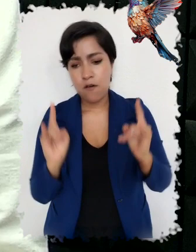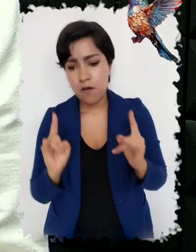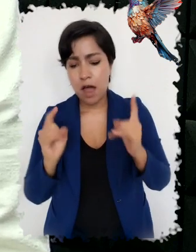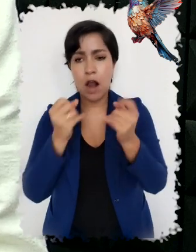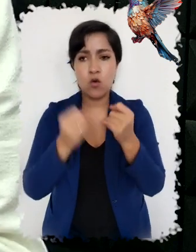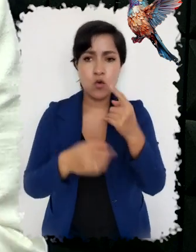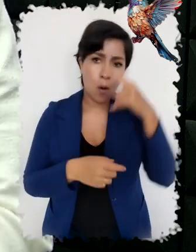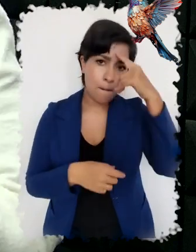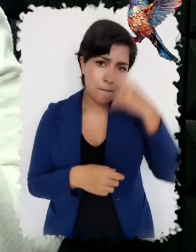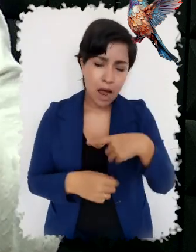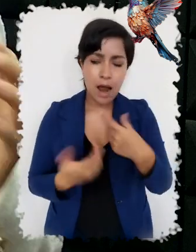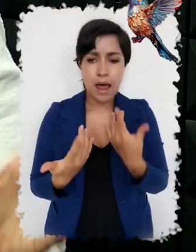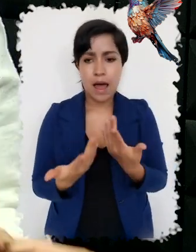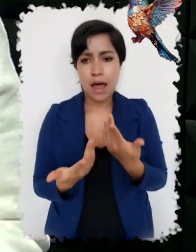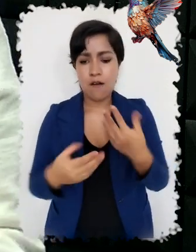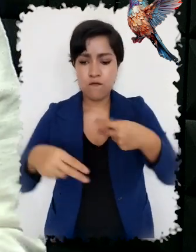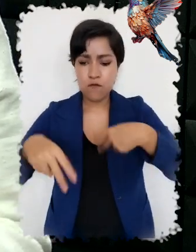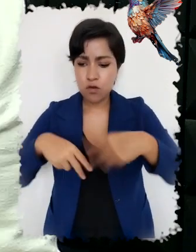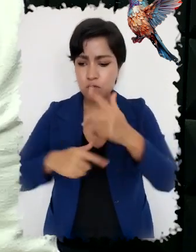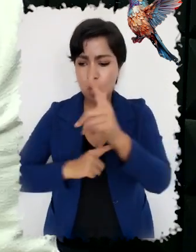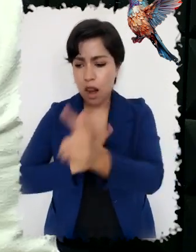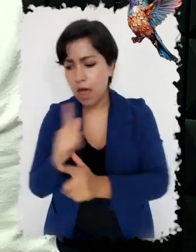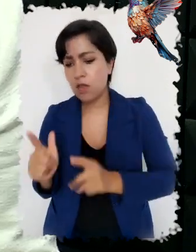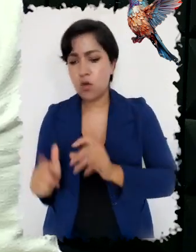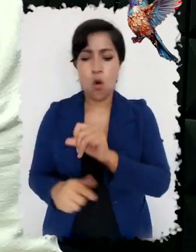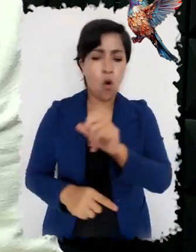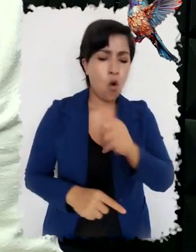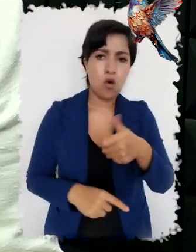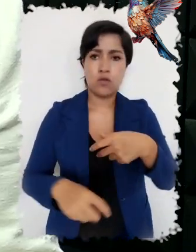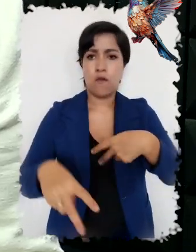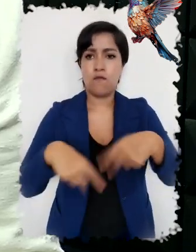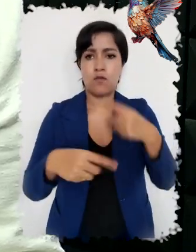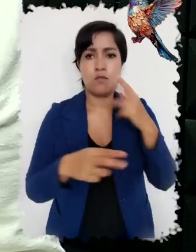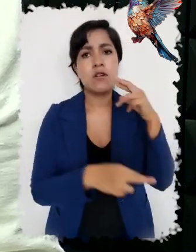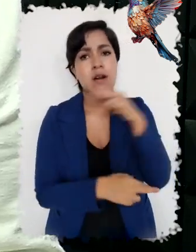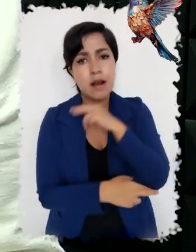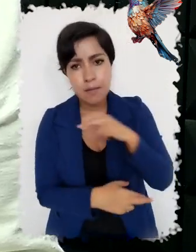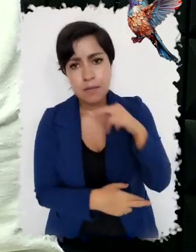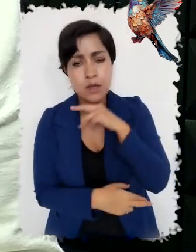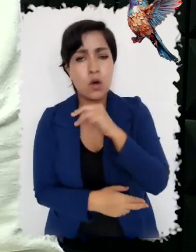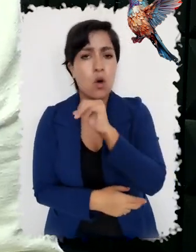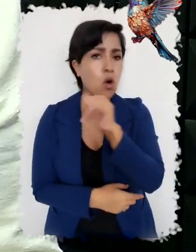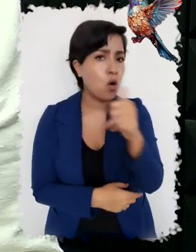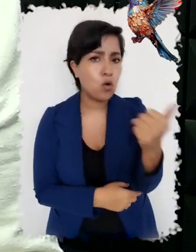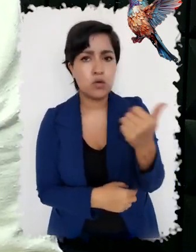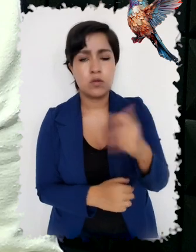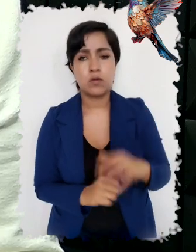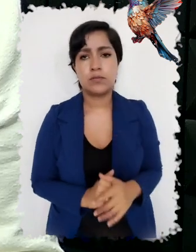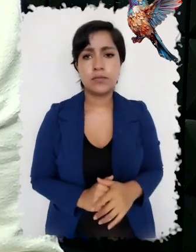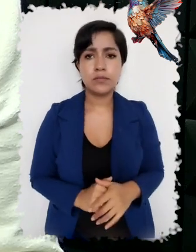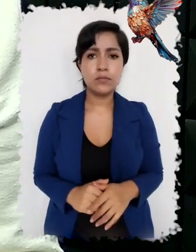lento fútbol rápido este fútbol eh